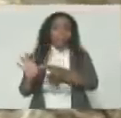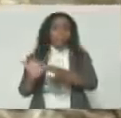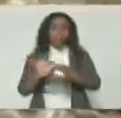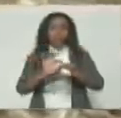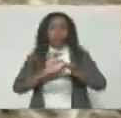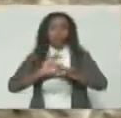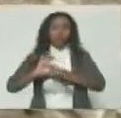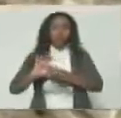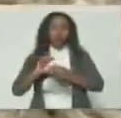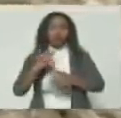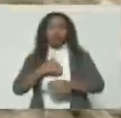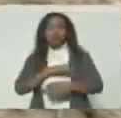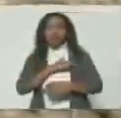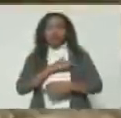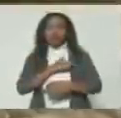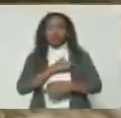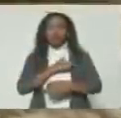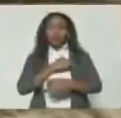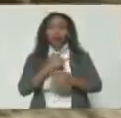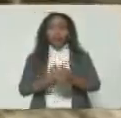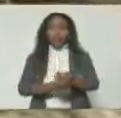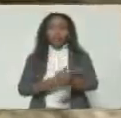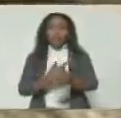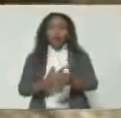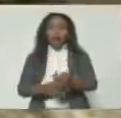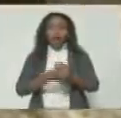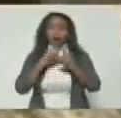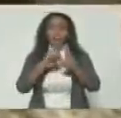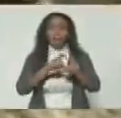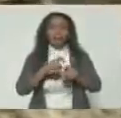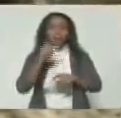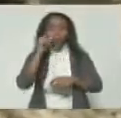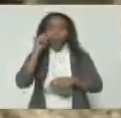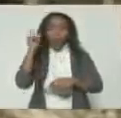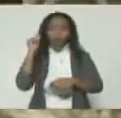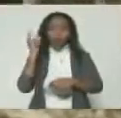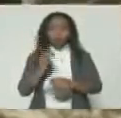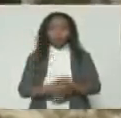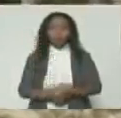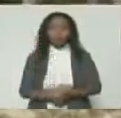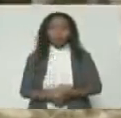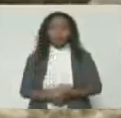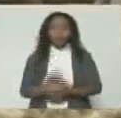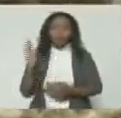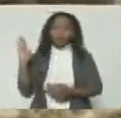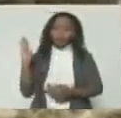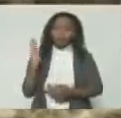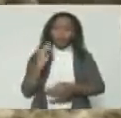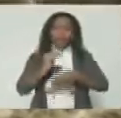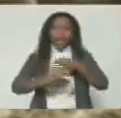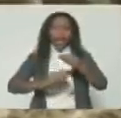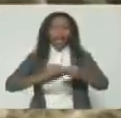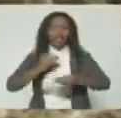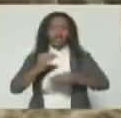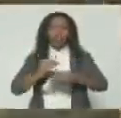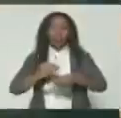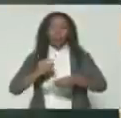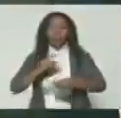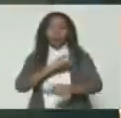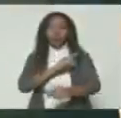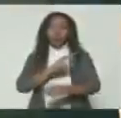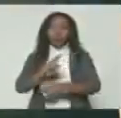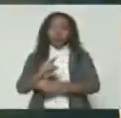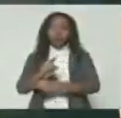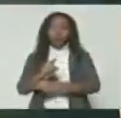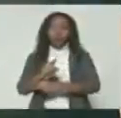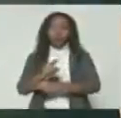entre nuestros hermanos campesinos y nuestras hermanas campesinas hemos venido ejecutando para darle cumplimiento de